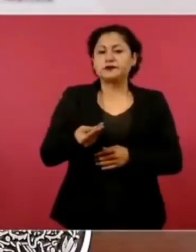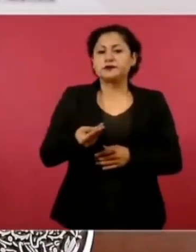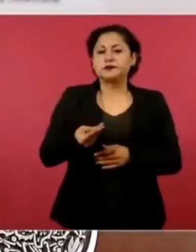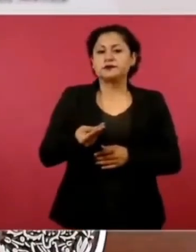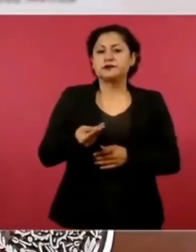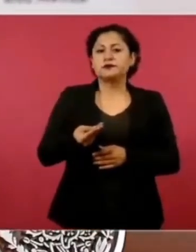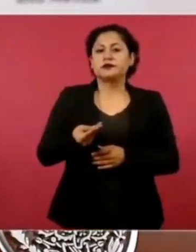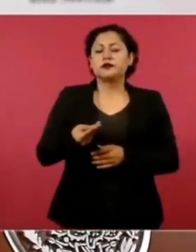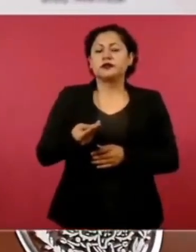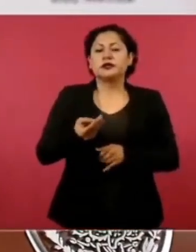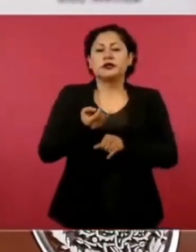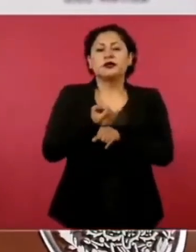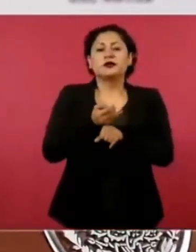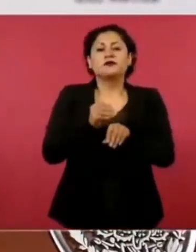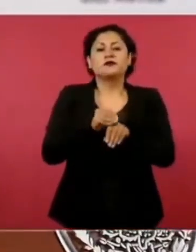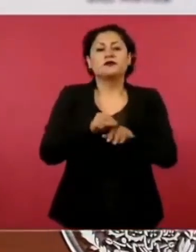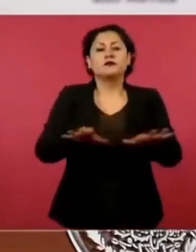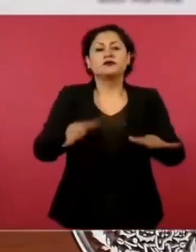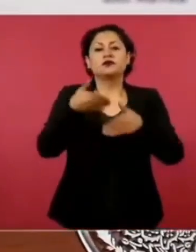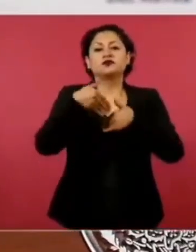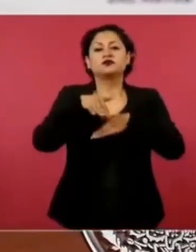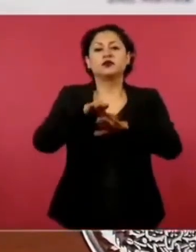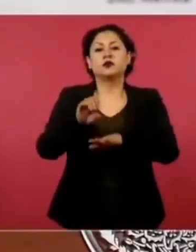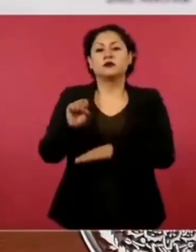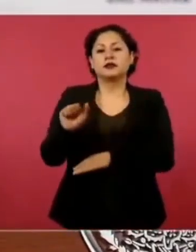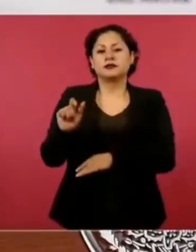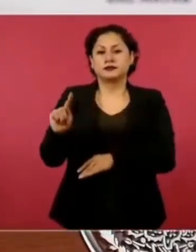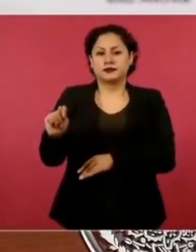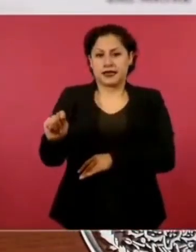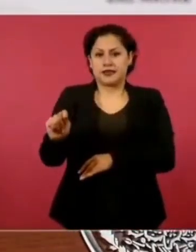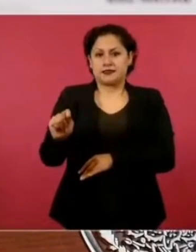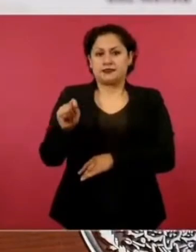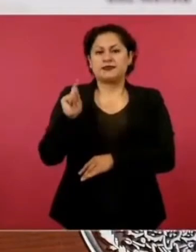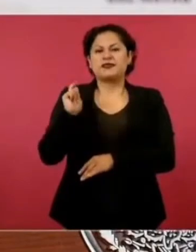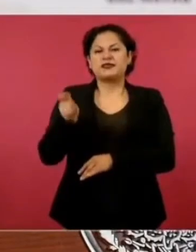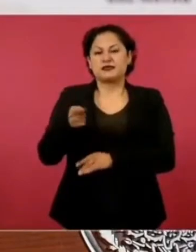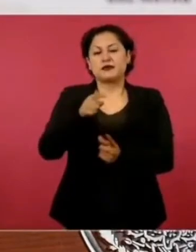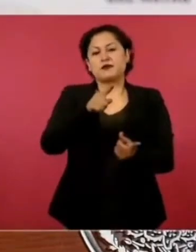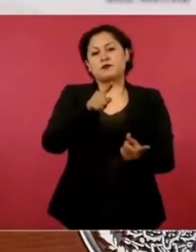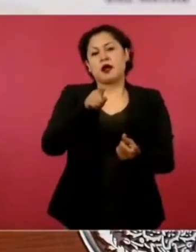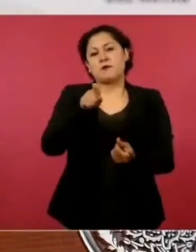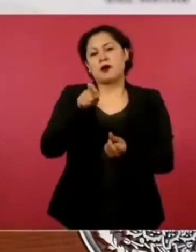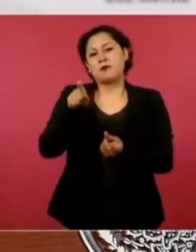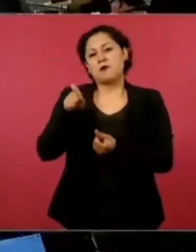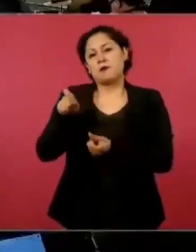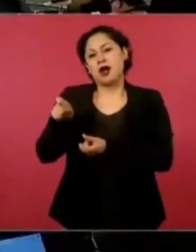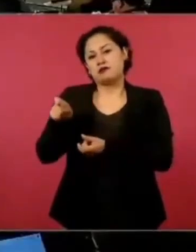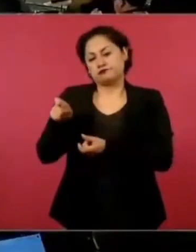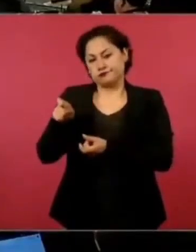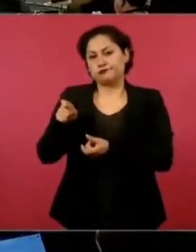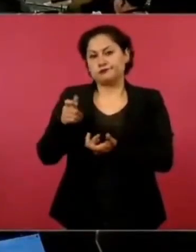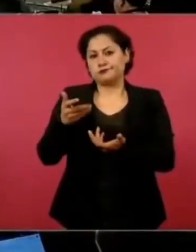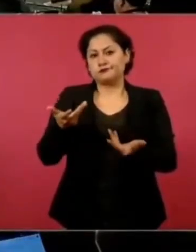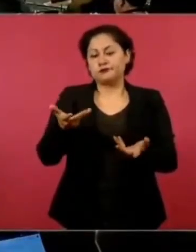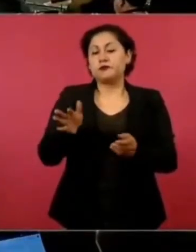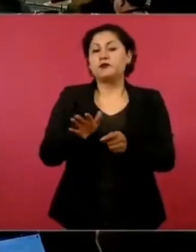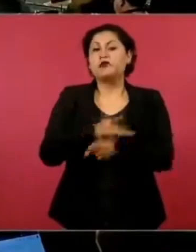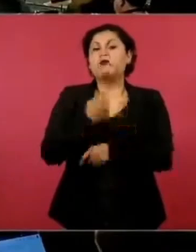el informe del SAT sobre ingresos, porque es el